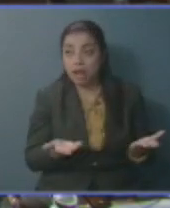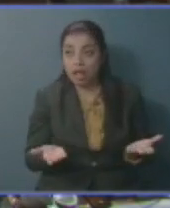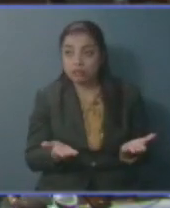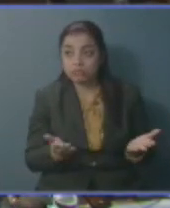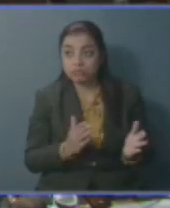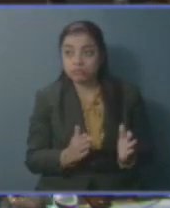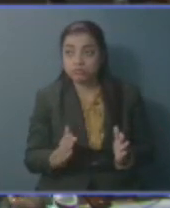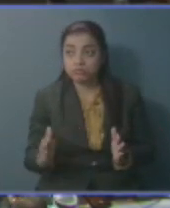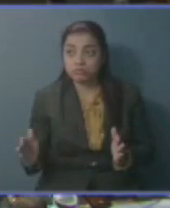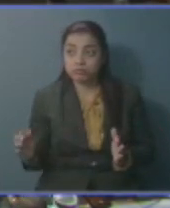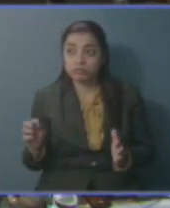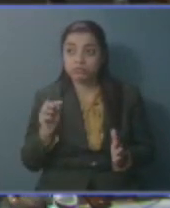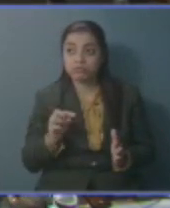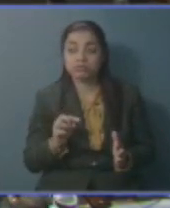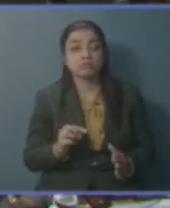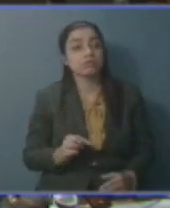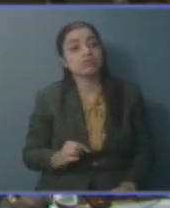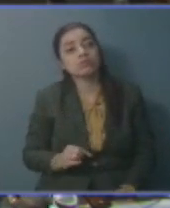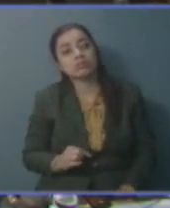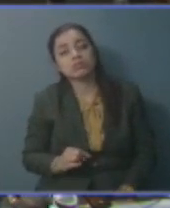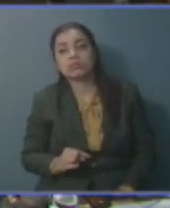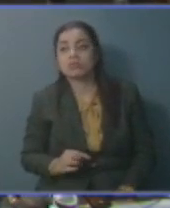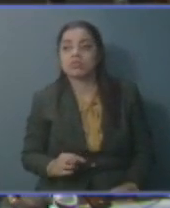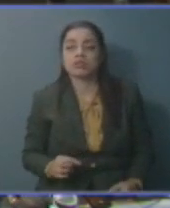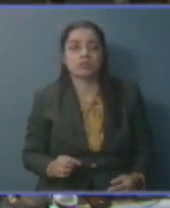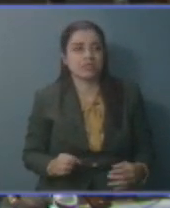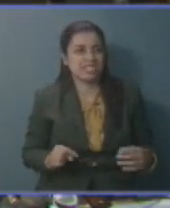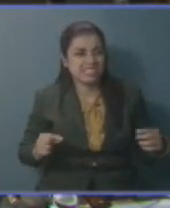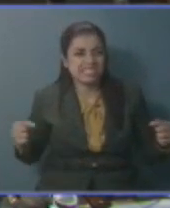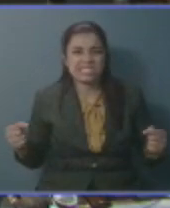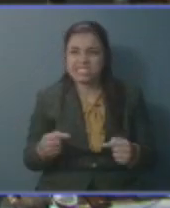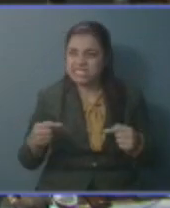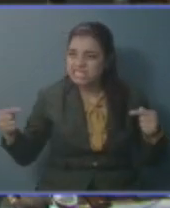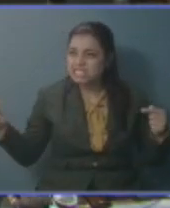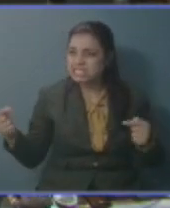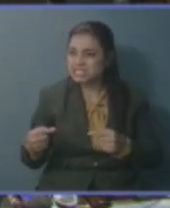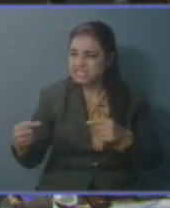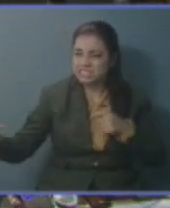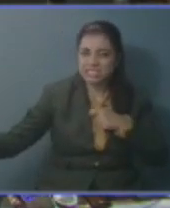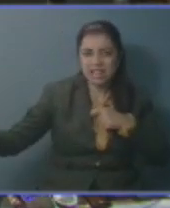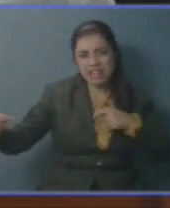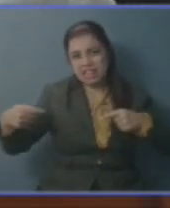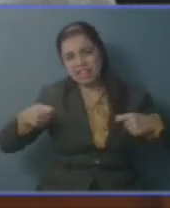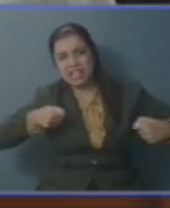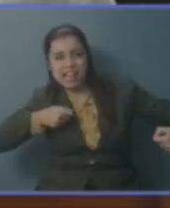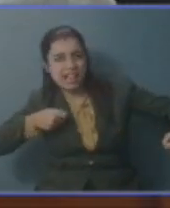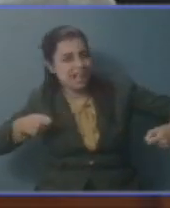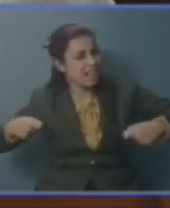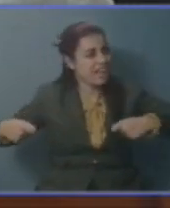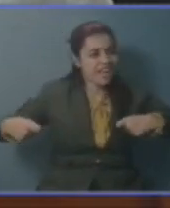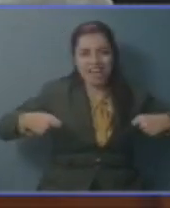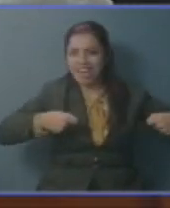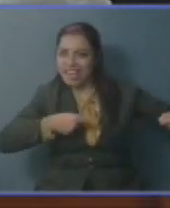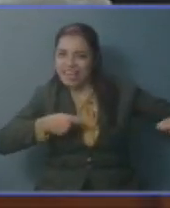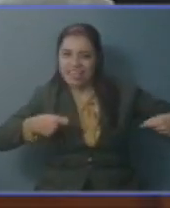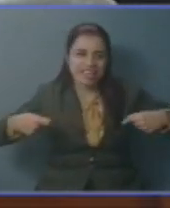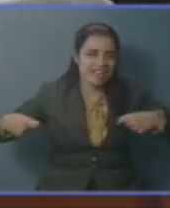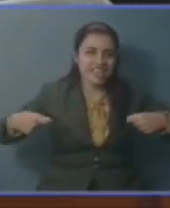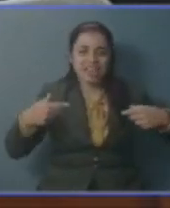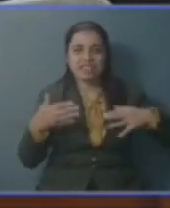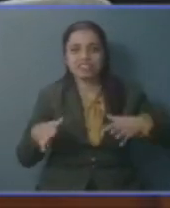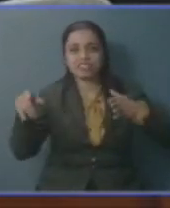es estar en un permanente tira y encoge entre órganos del